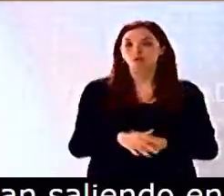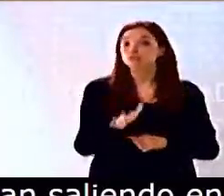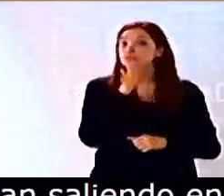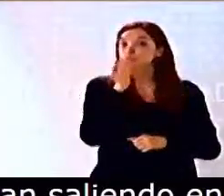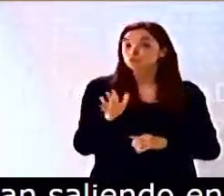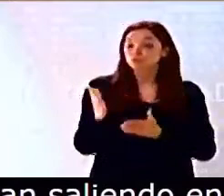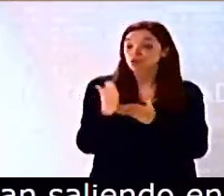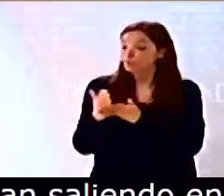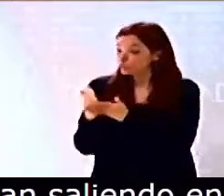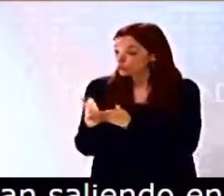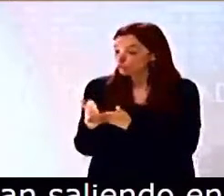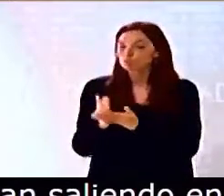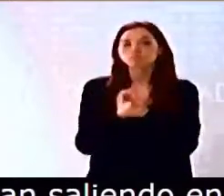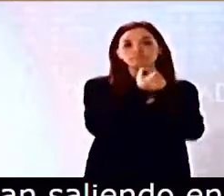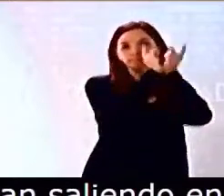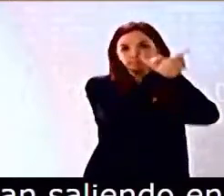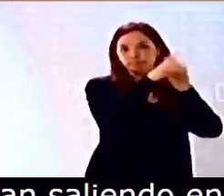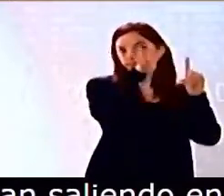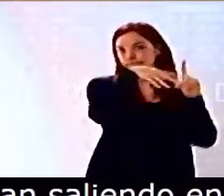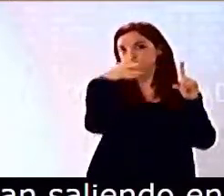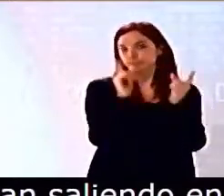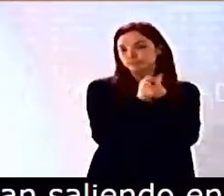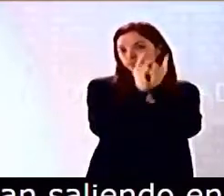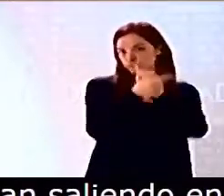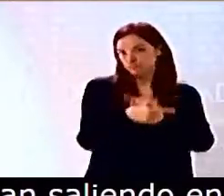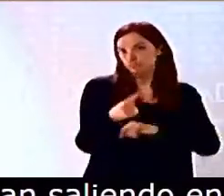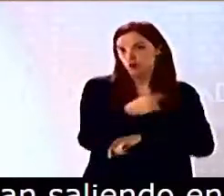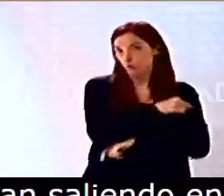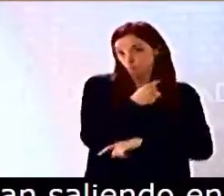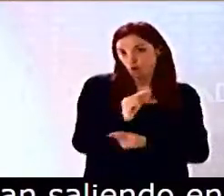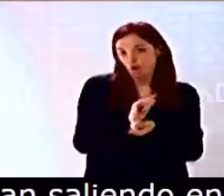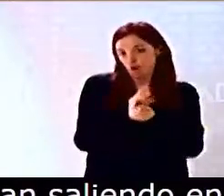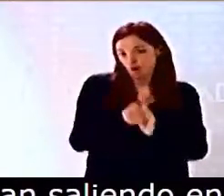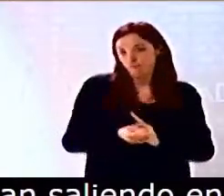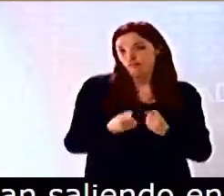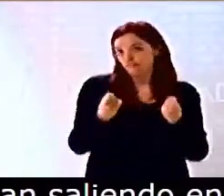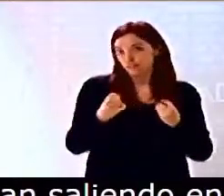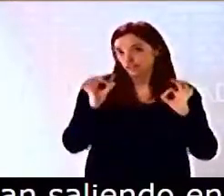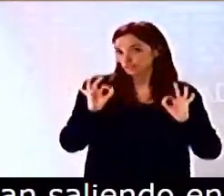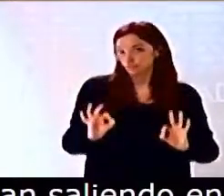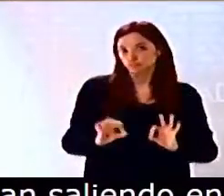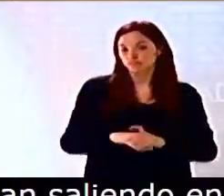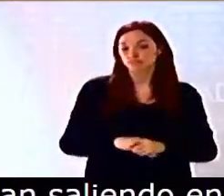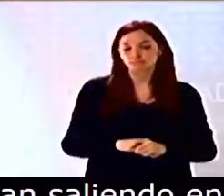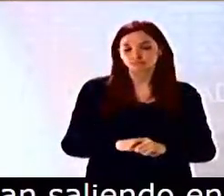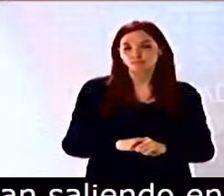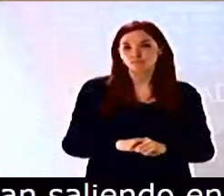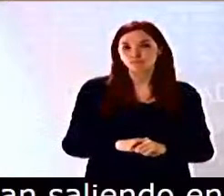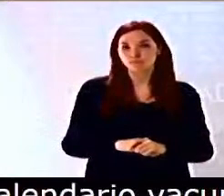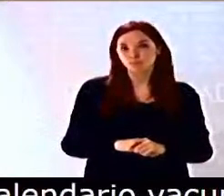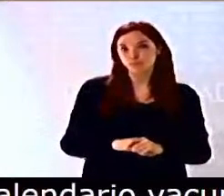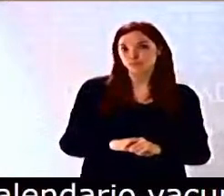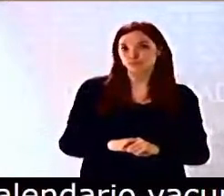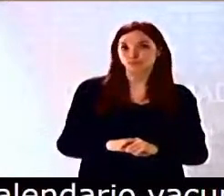va a cambiar el calendario vacunal necesariamente.